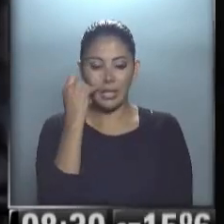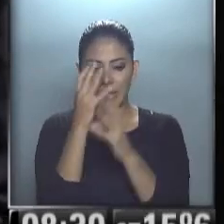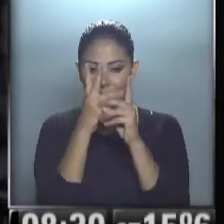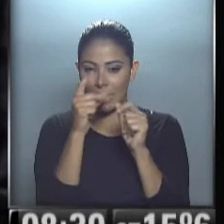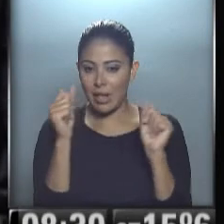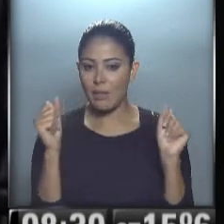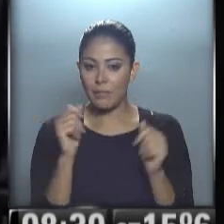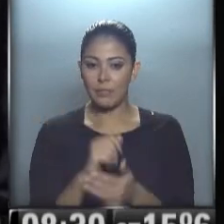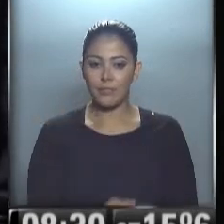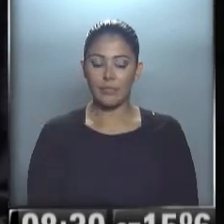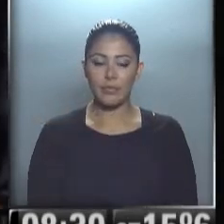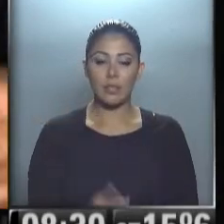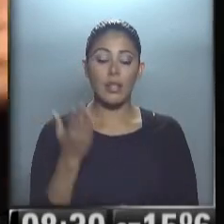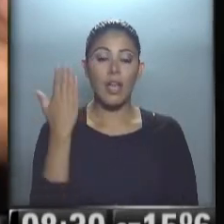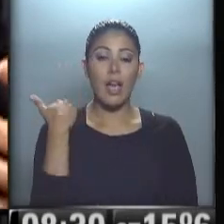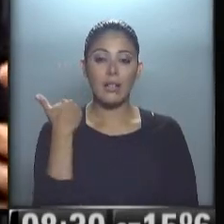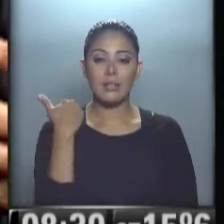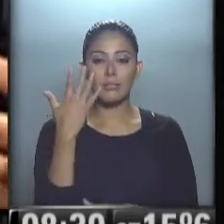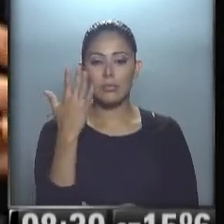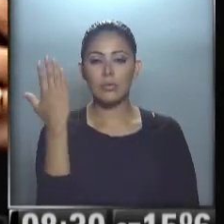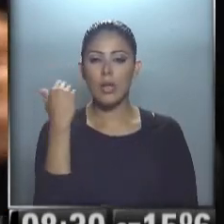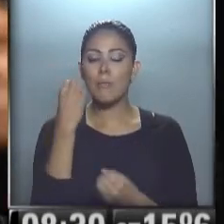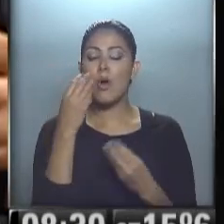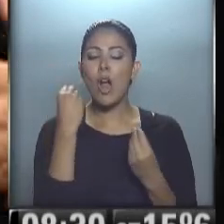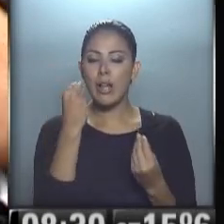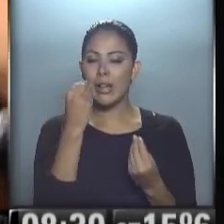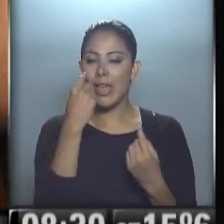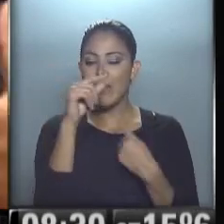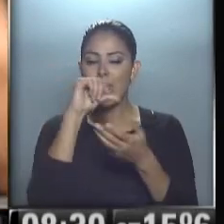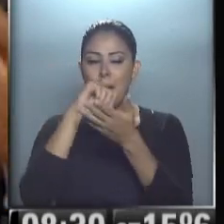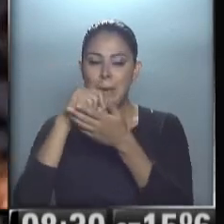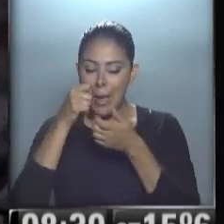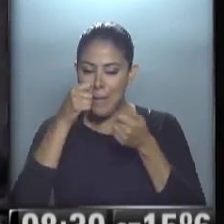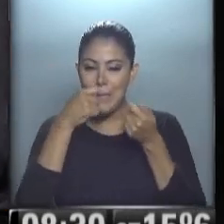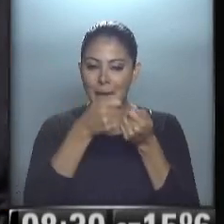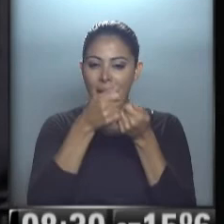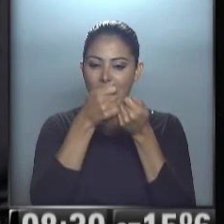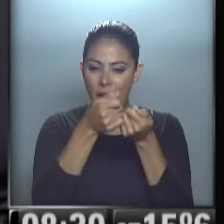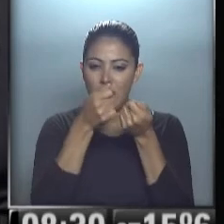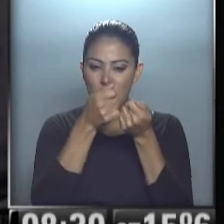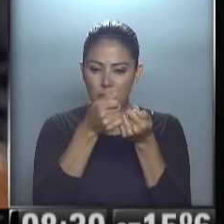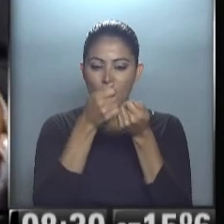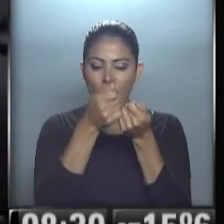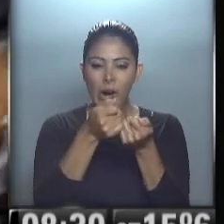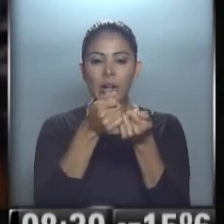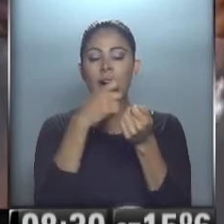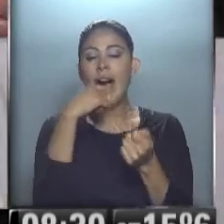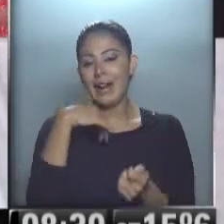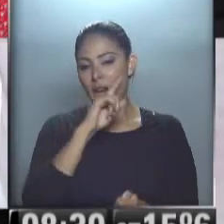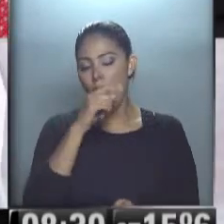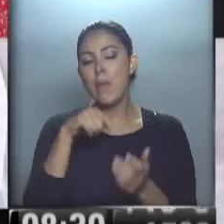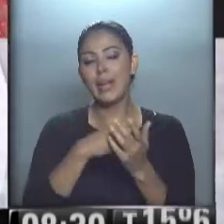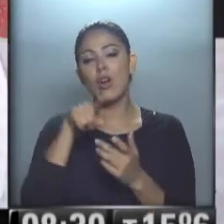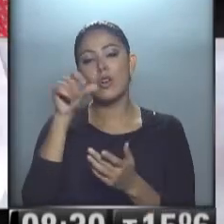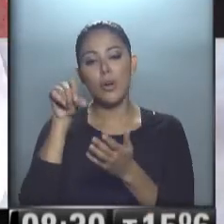establecido ese país eso fue a partir la presión que tuvo de muchos países no no el caso argentina pero países